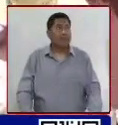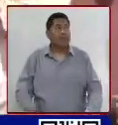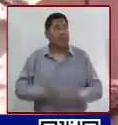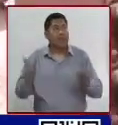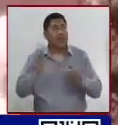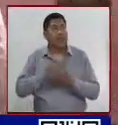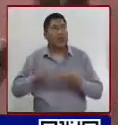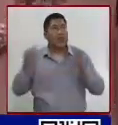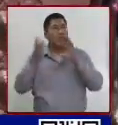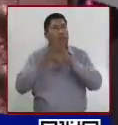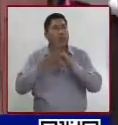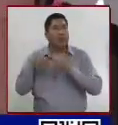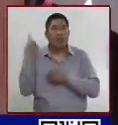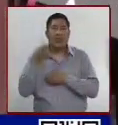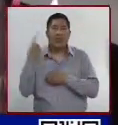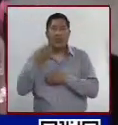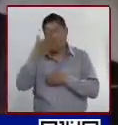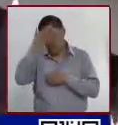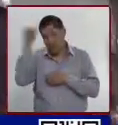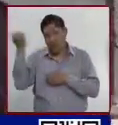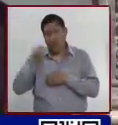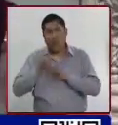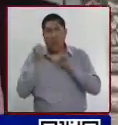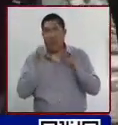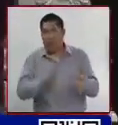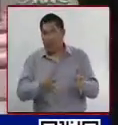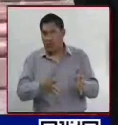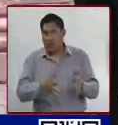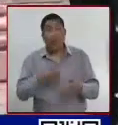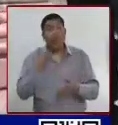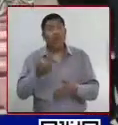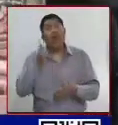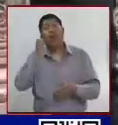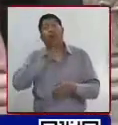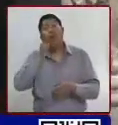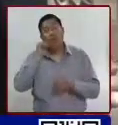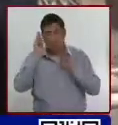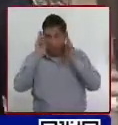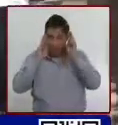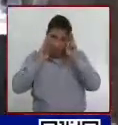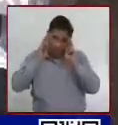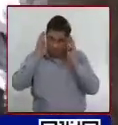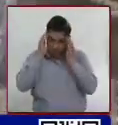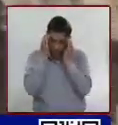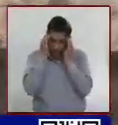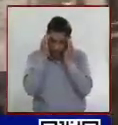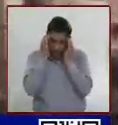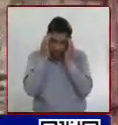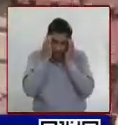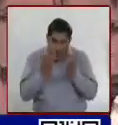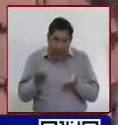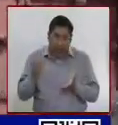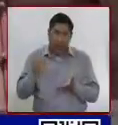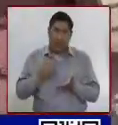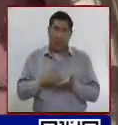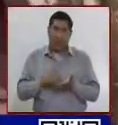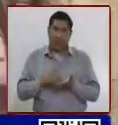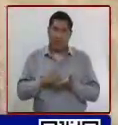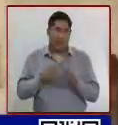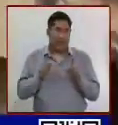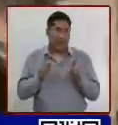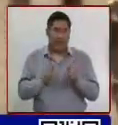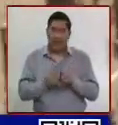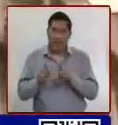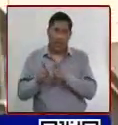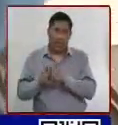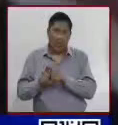Pero estas historias no siempre terminan en olvido y abandono. Hay mujeres que reflexionan y se dan la segunda oportunidad, no solo a ellas, sino